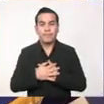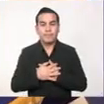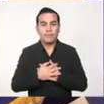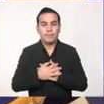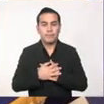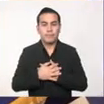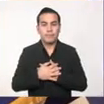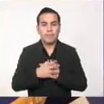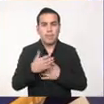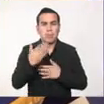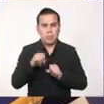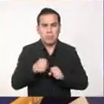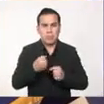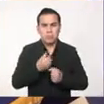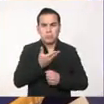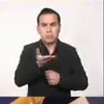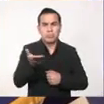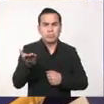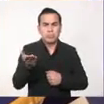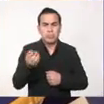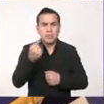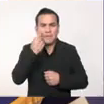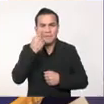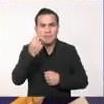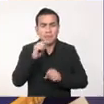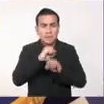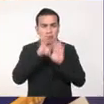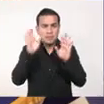Les podemos dar una copia incluso, o creo que están en las redes sociales.